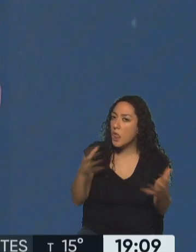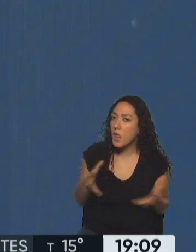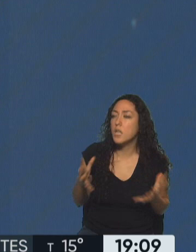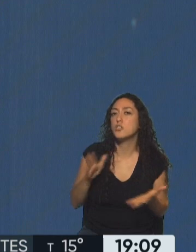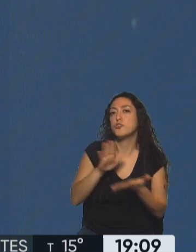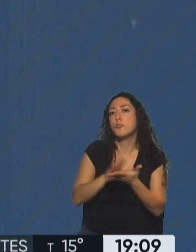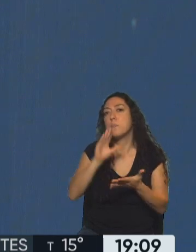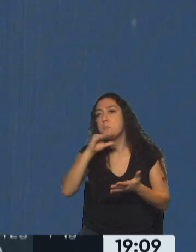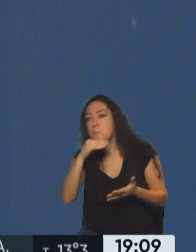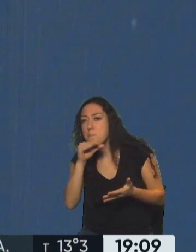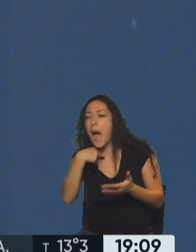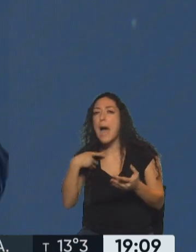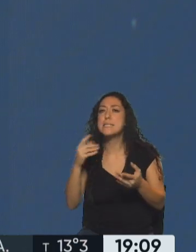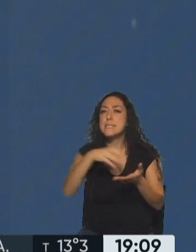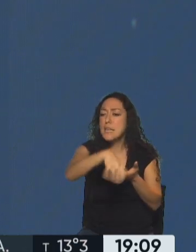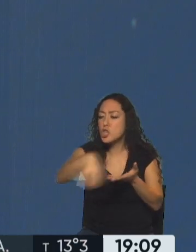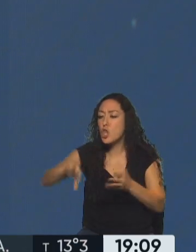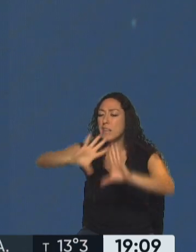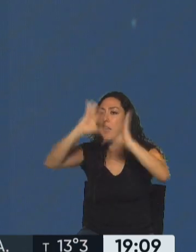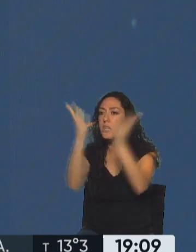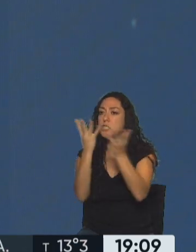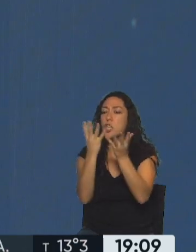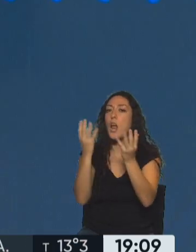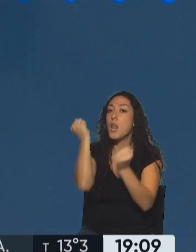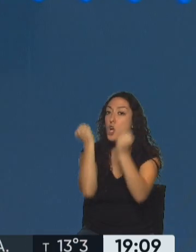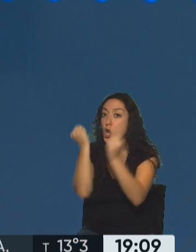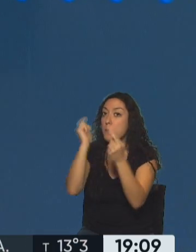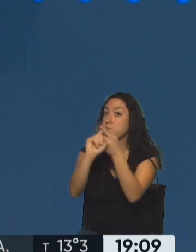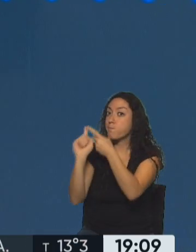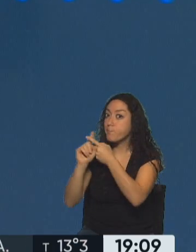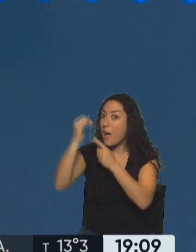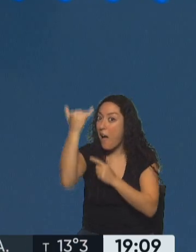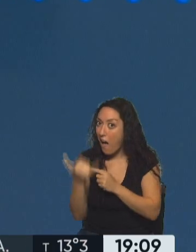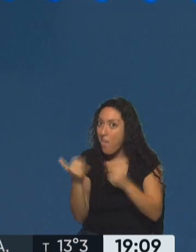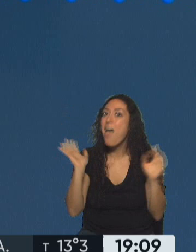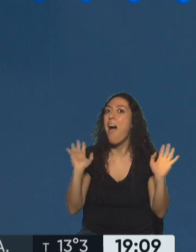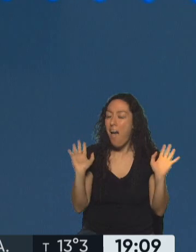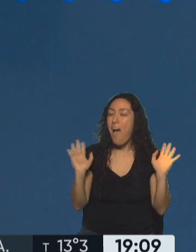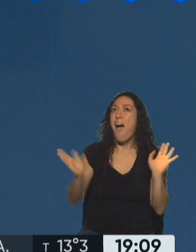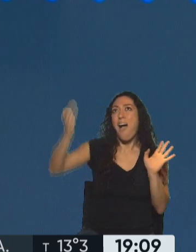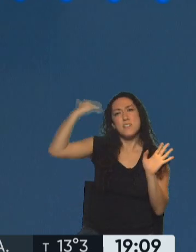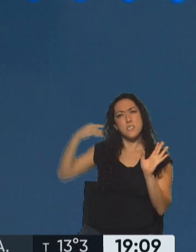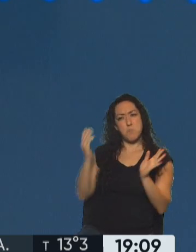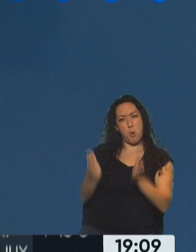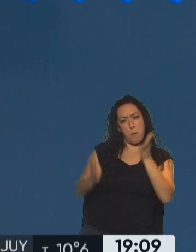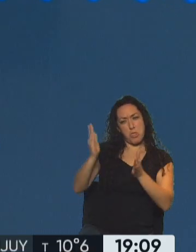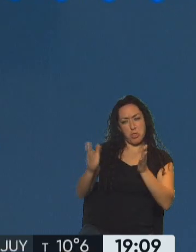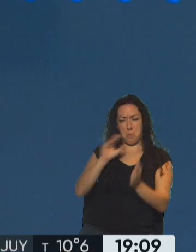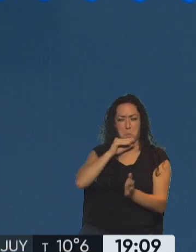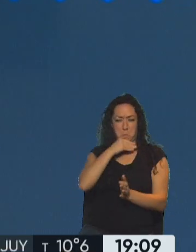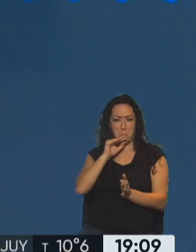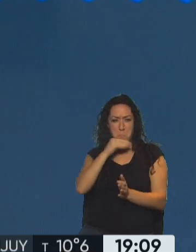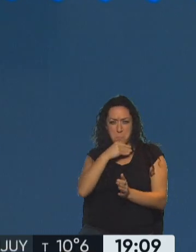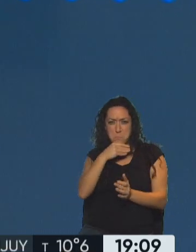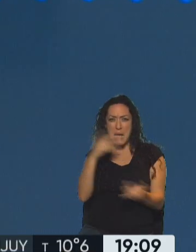Massa con algunos sectores de la economía internacional están presentes. Bueno, es que en ese momento nos preguntábamos, ¿qué hace Massa yendo